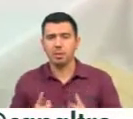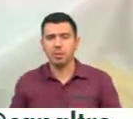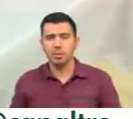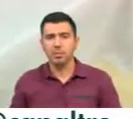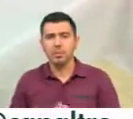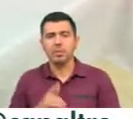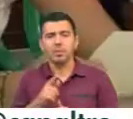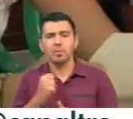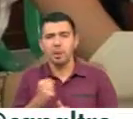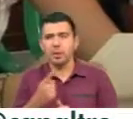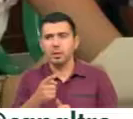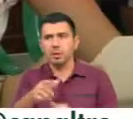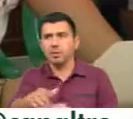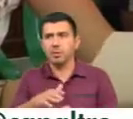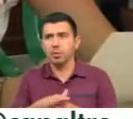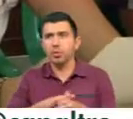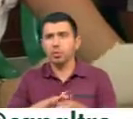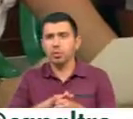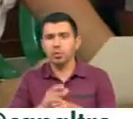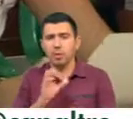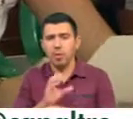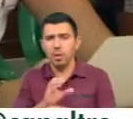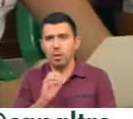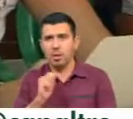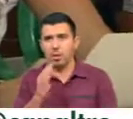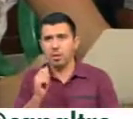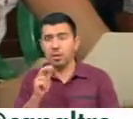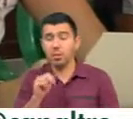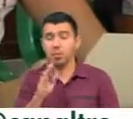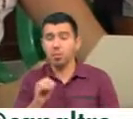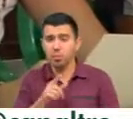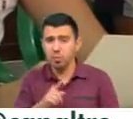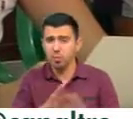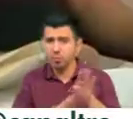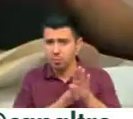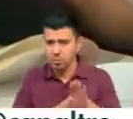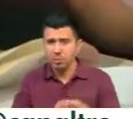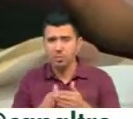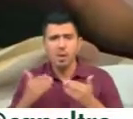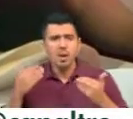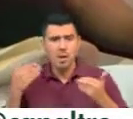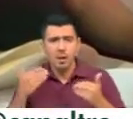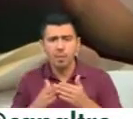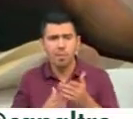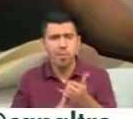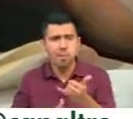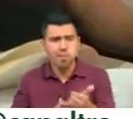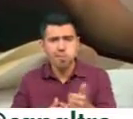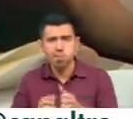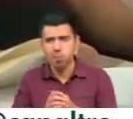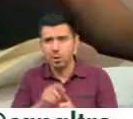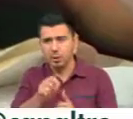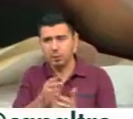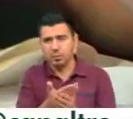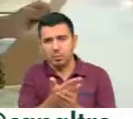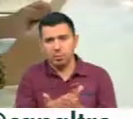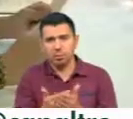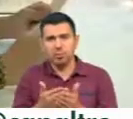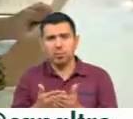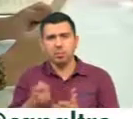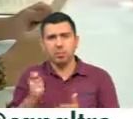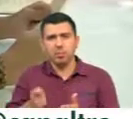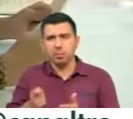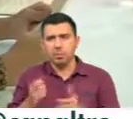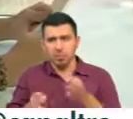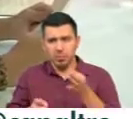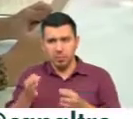zona del catatumbo también que representan al campesinado de ese sector del norte de santander para exigirle a la corte constitucional su obligación